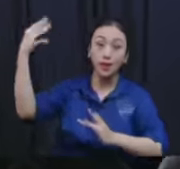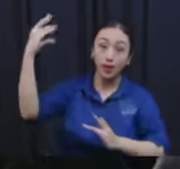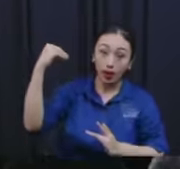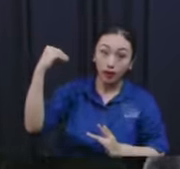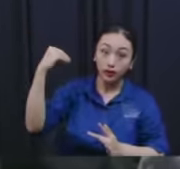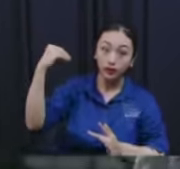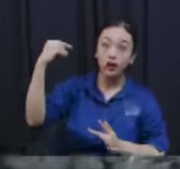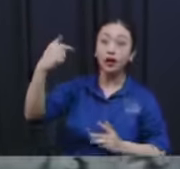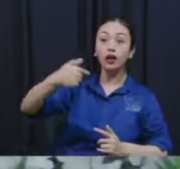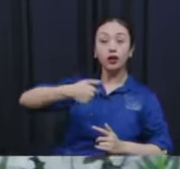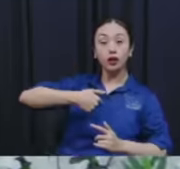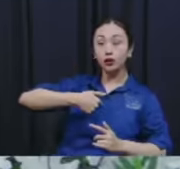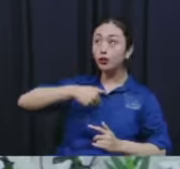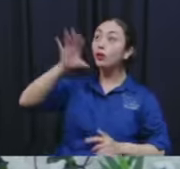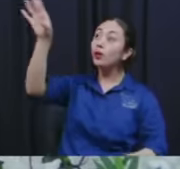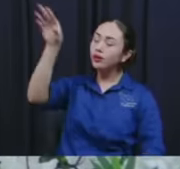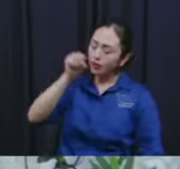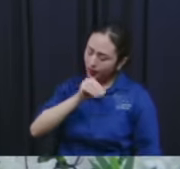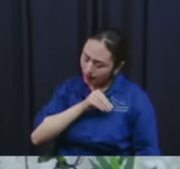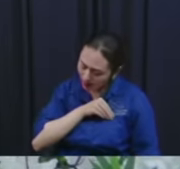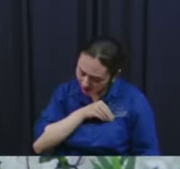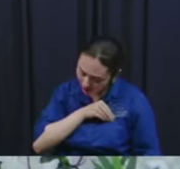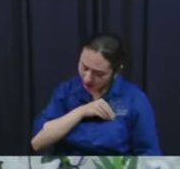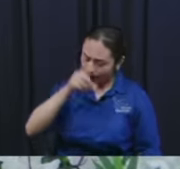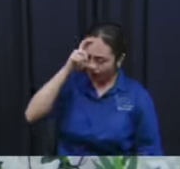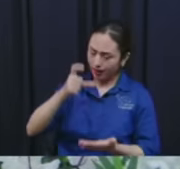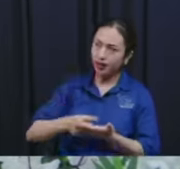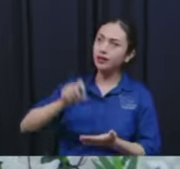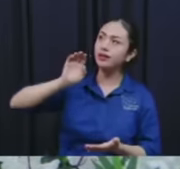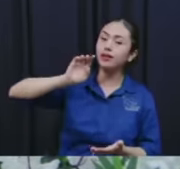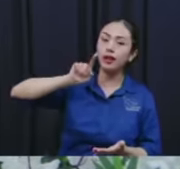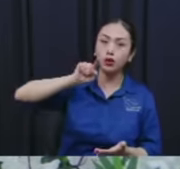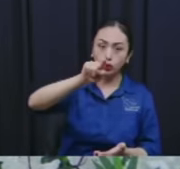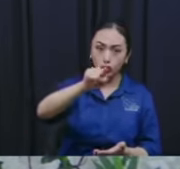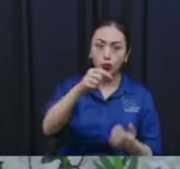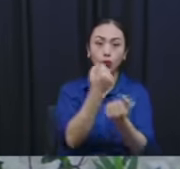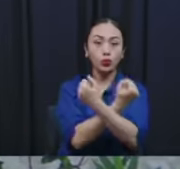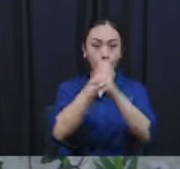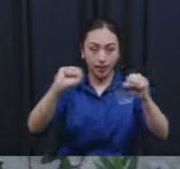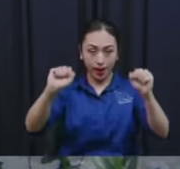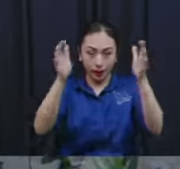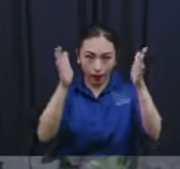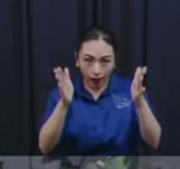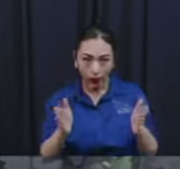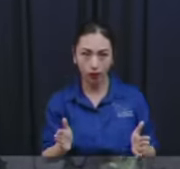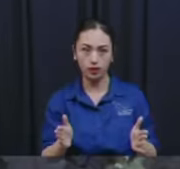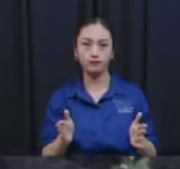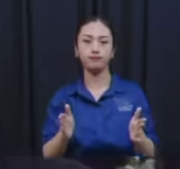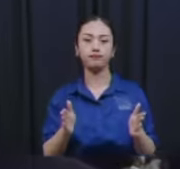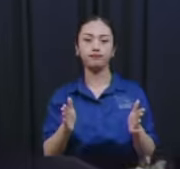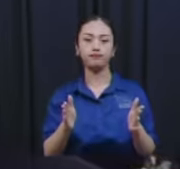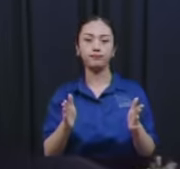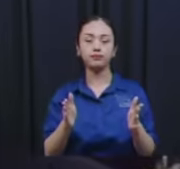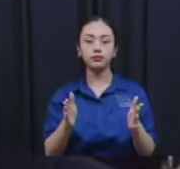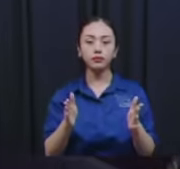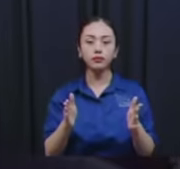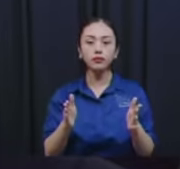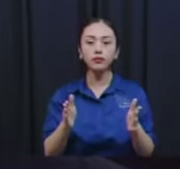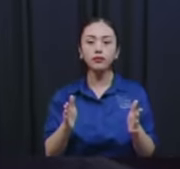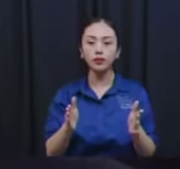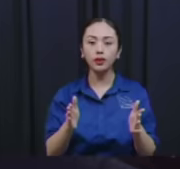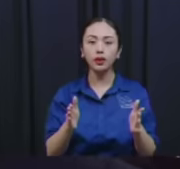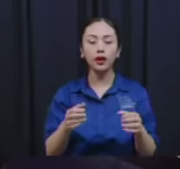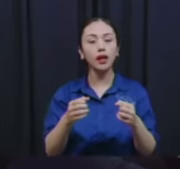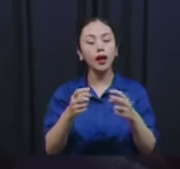Pase adelante eres mi salvador mi amor mi señor y él entró y se empezó a sacar un montón de cosas que todavía no ha